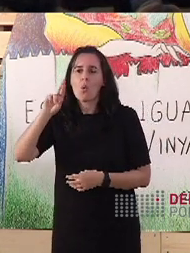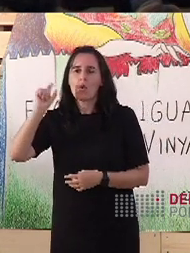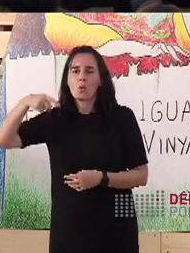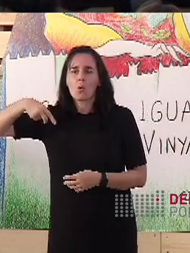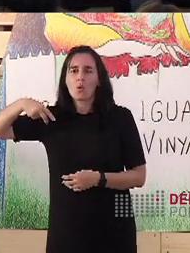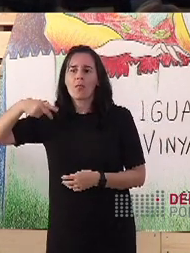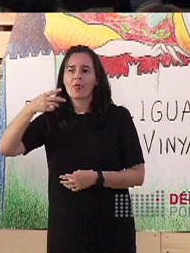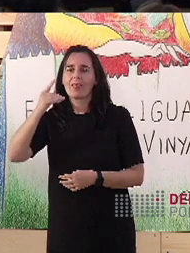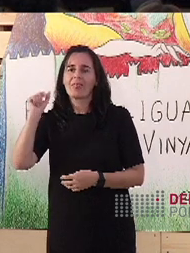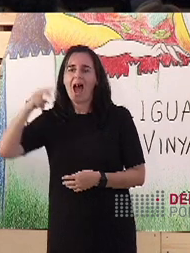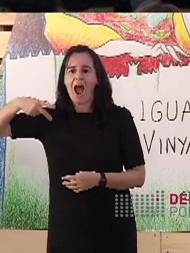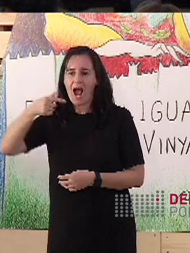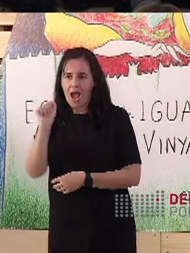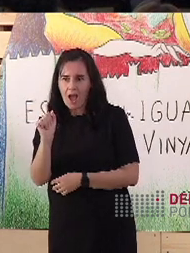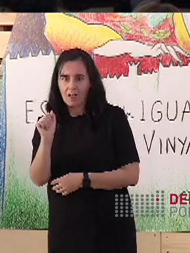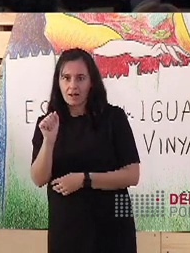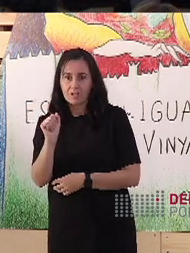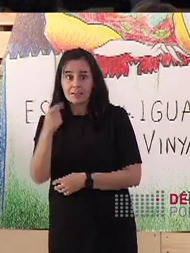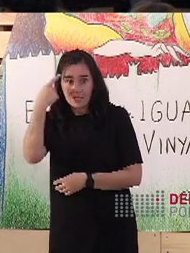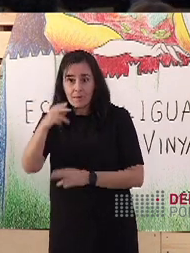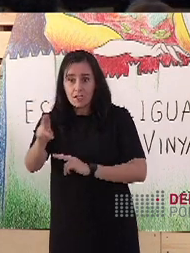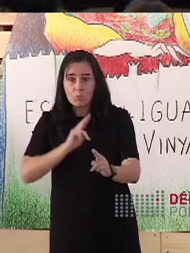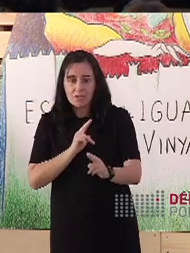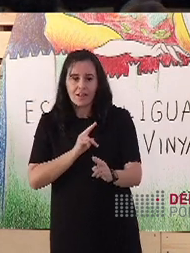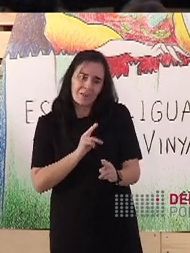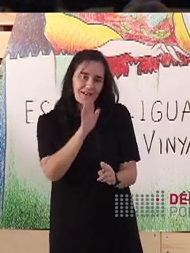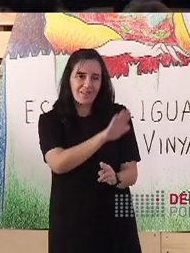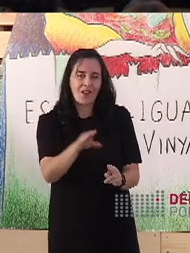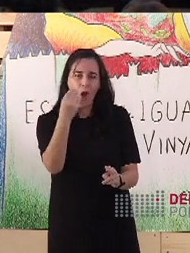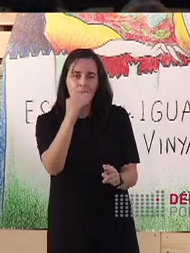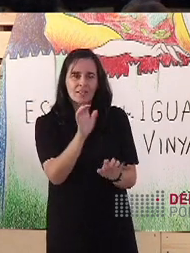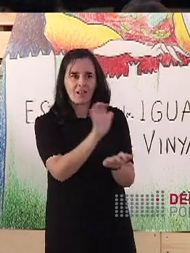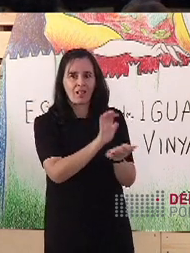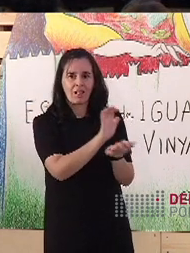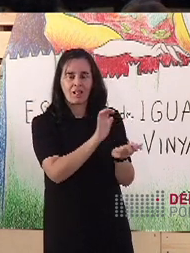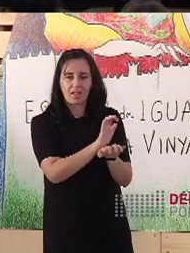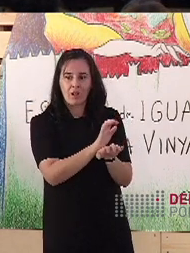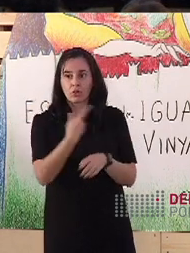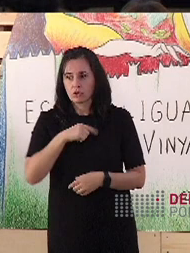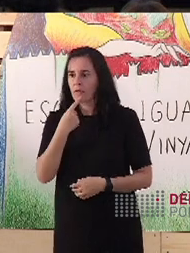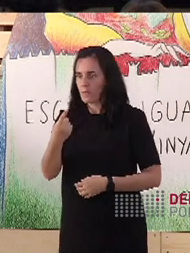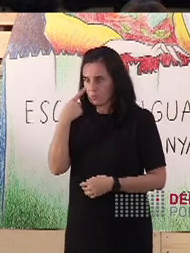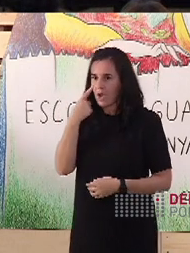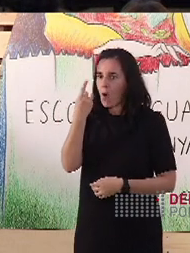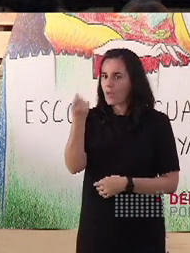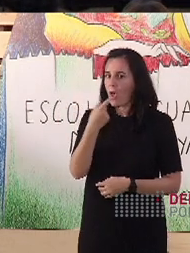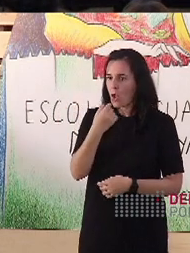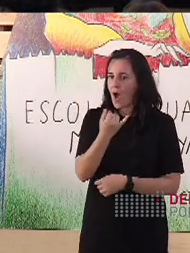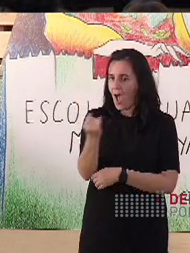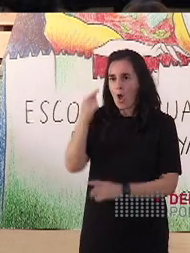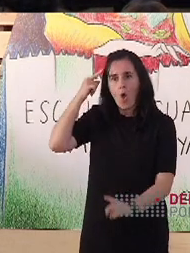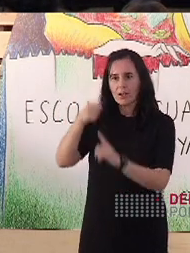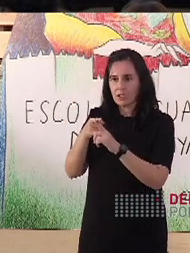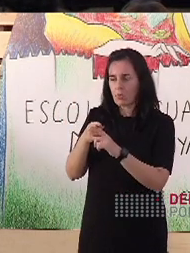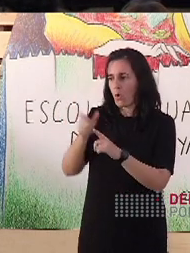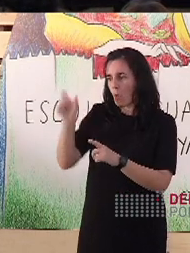se ríen. Los chavales del público se ríen cuando estamos diciendo que hay una droga que se utiliza para anular la